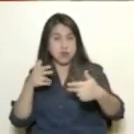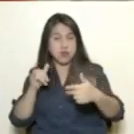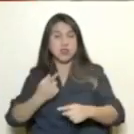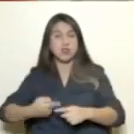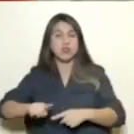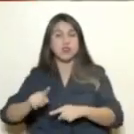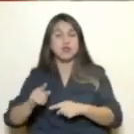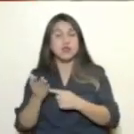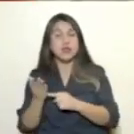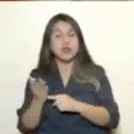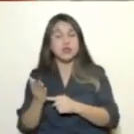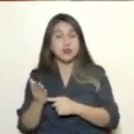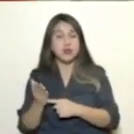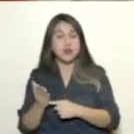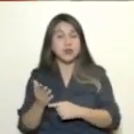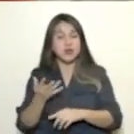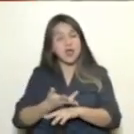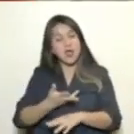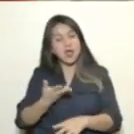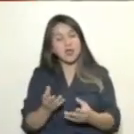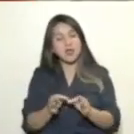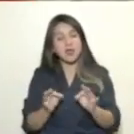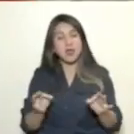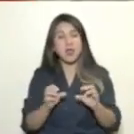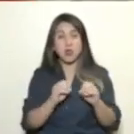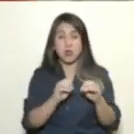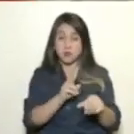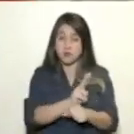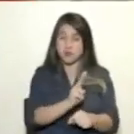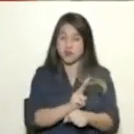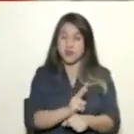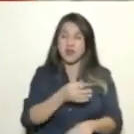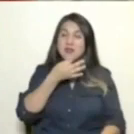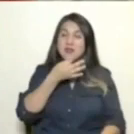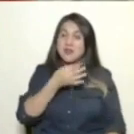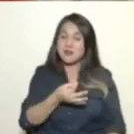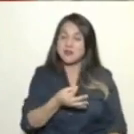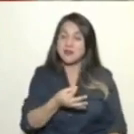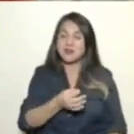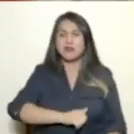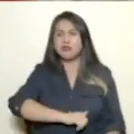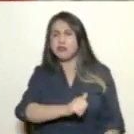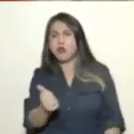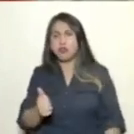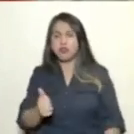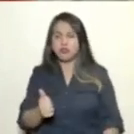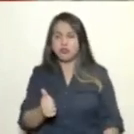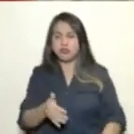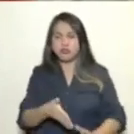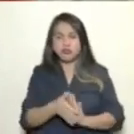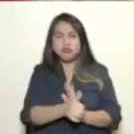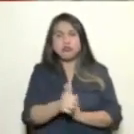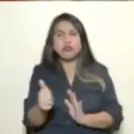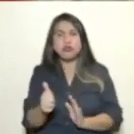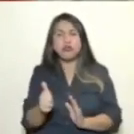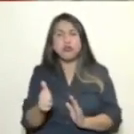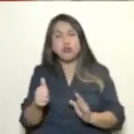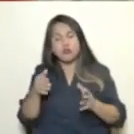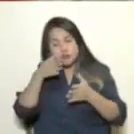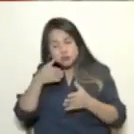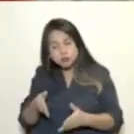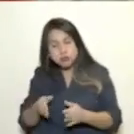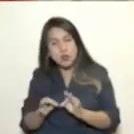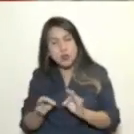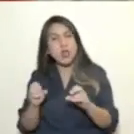hay algunos educadores que son críticos de esa, de que todo, de, digamos, que todo quede subsumido en una